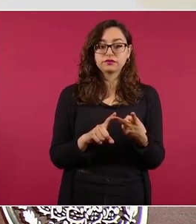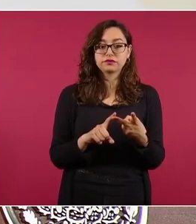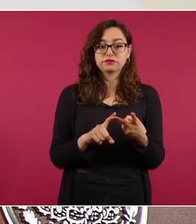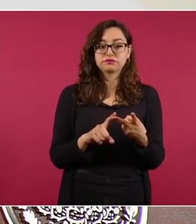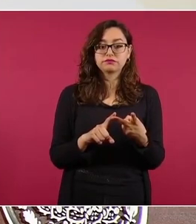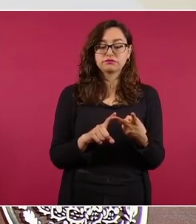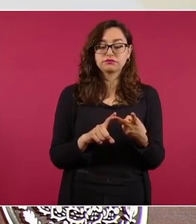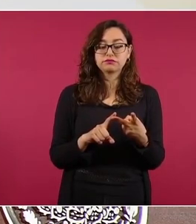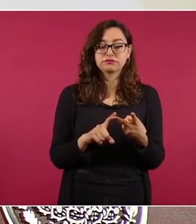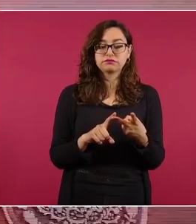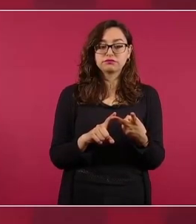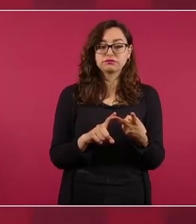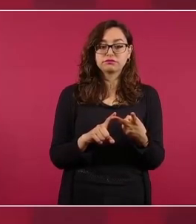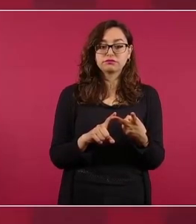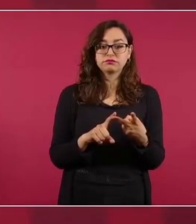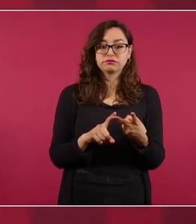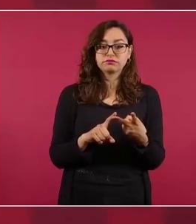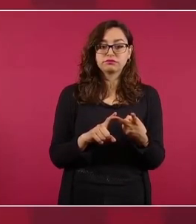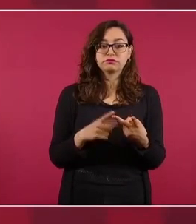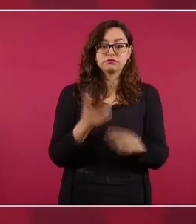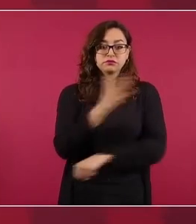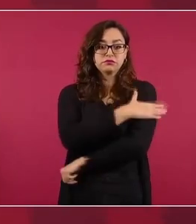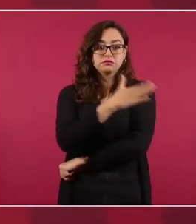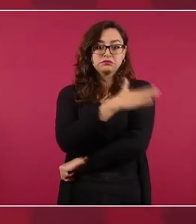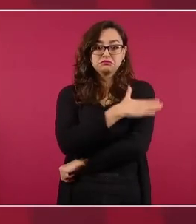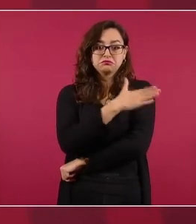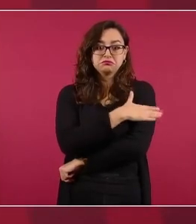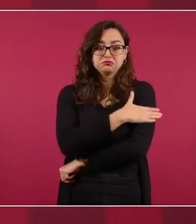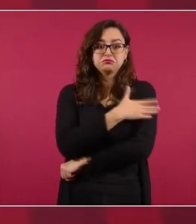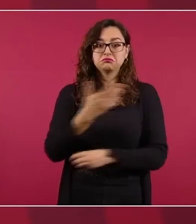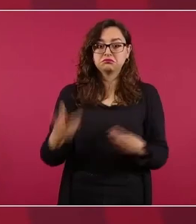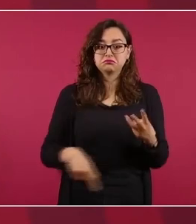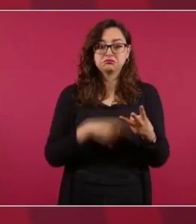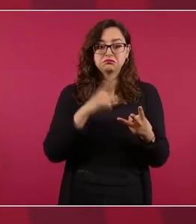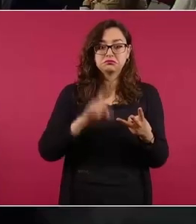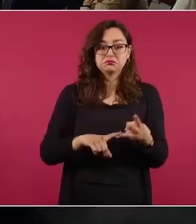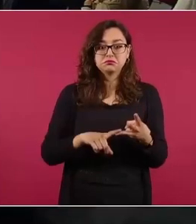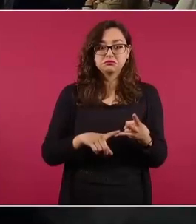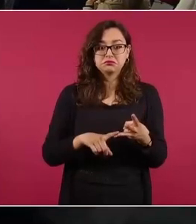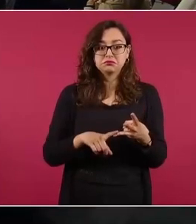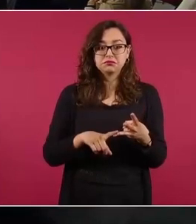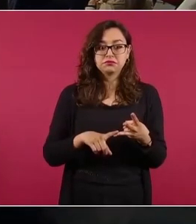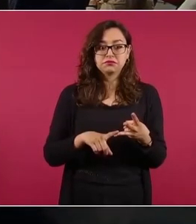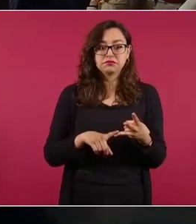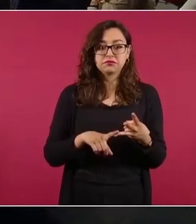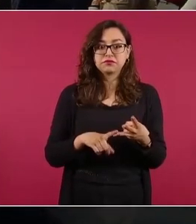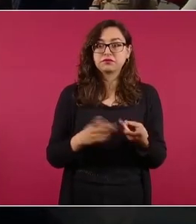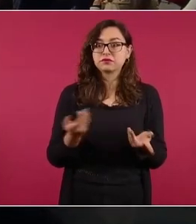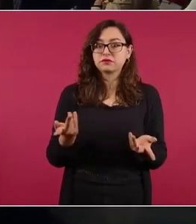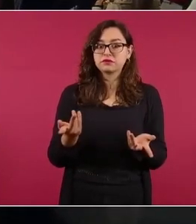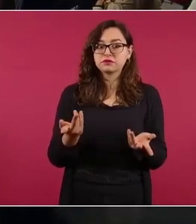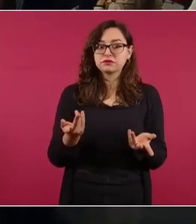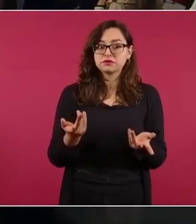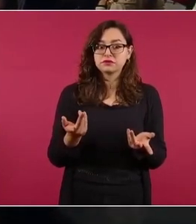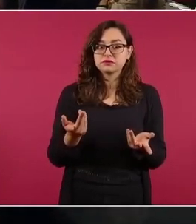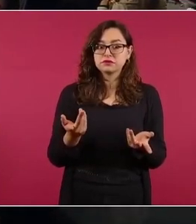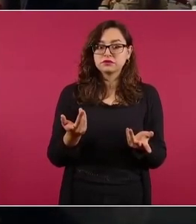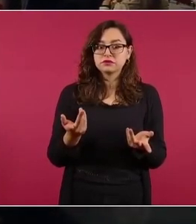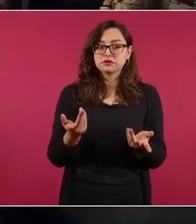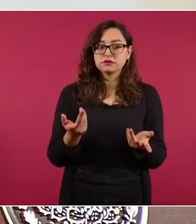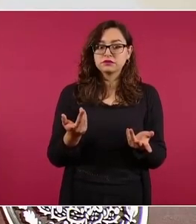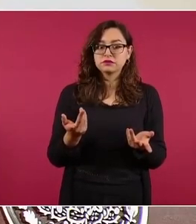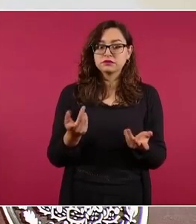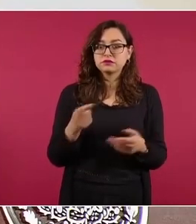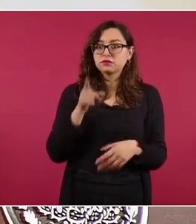tiroides, para la hipertensión. ¿Pero qué no se las hizo tomar para un padecimiento? No,